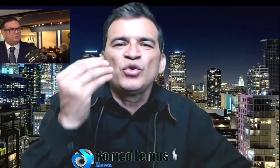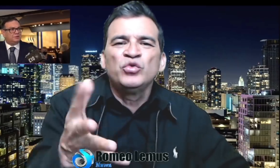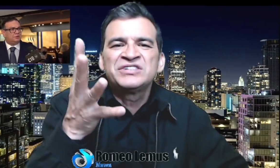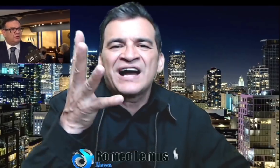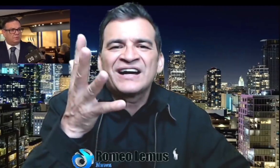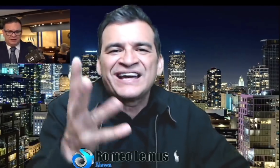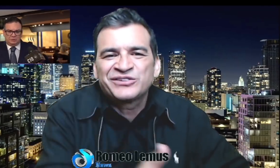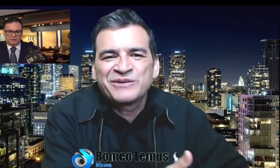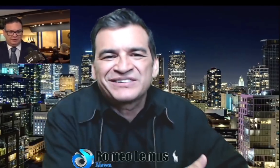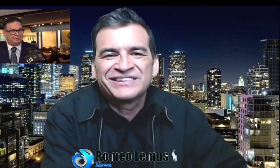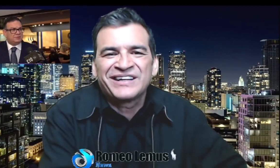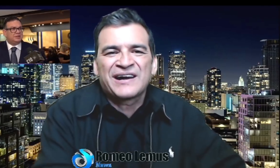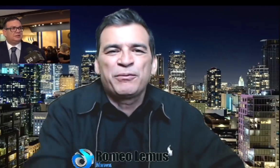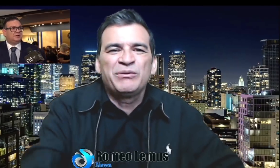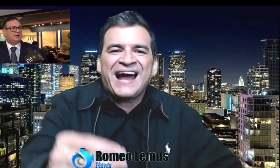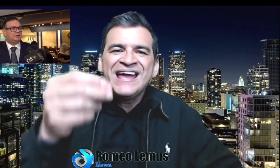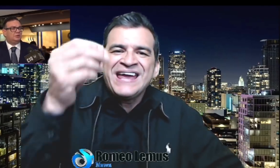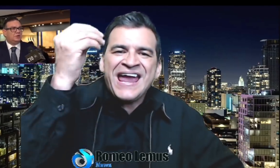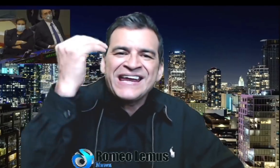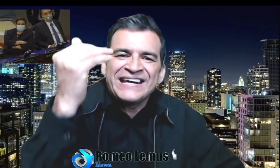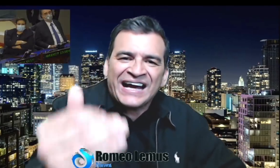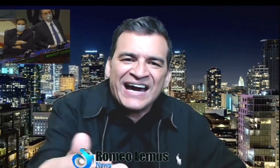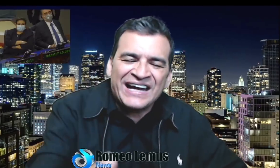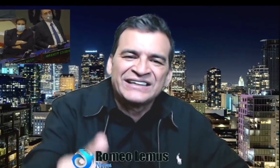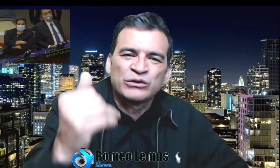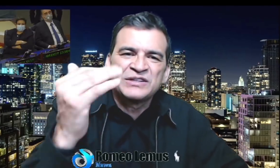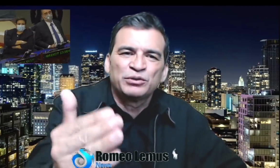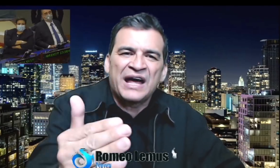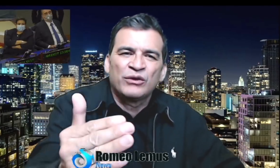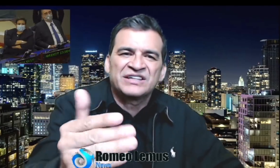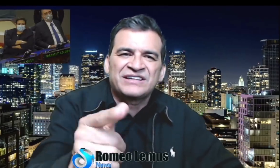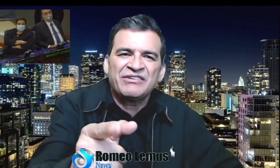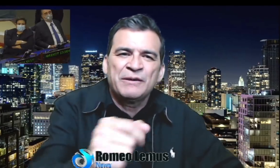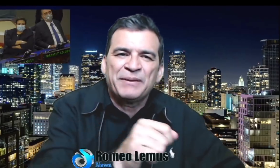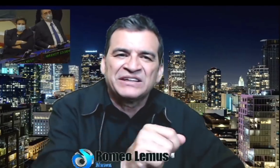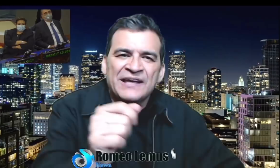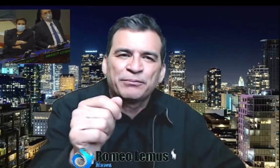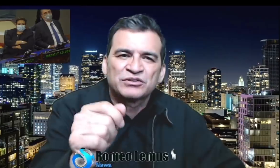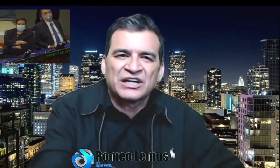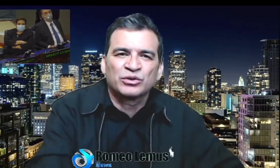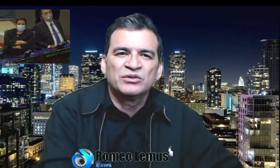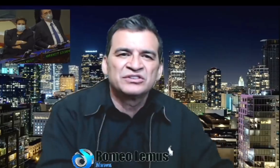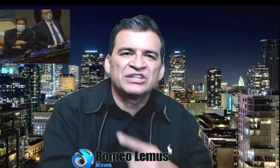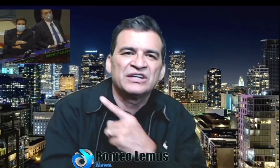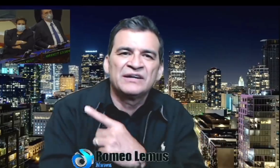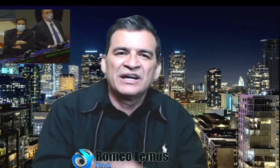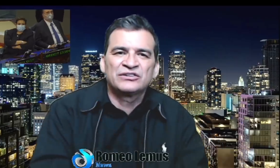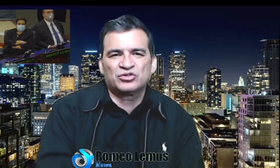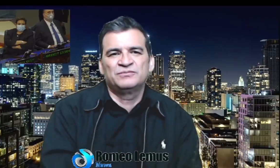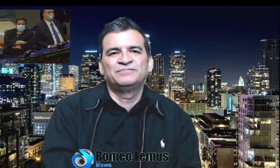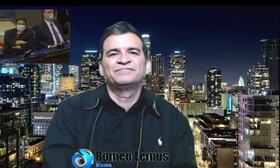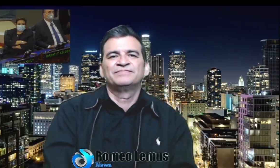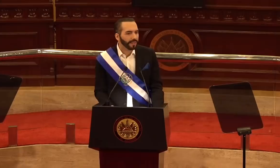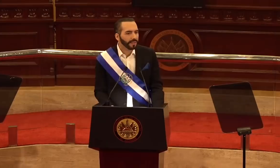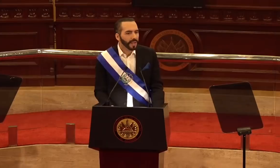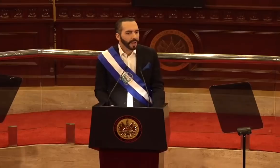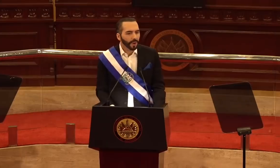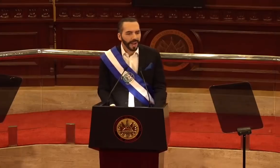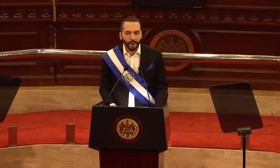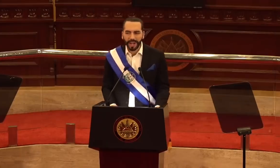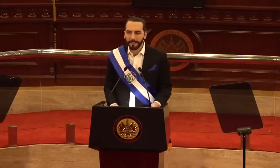esta denuncia que hizo el presidente de la república en la cara de los diputados que está viendo en pantalla por cierto si esos